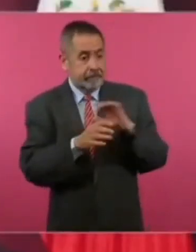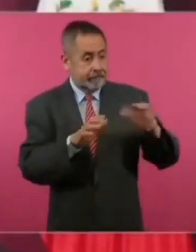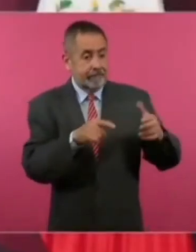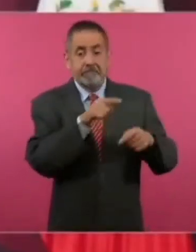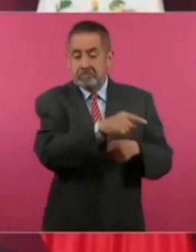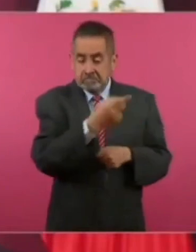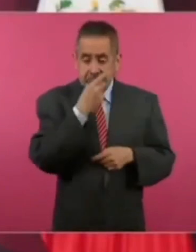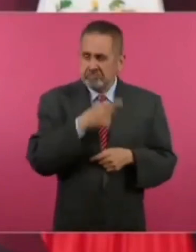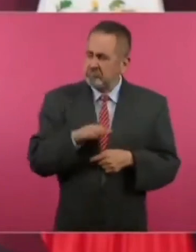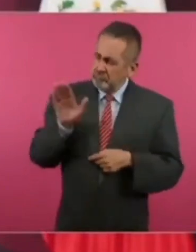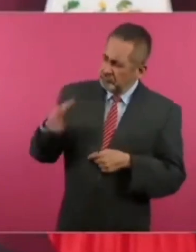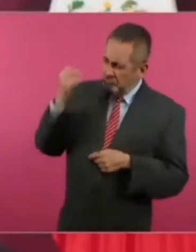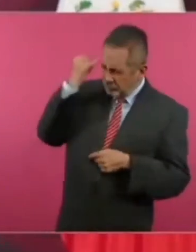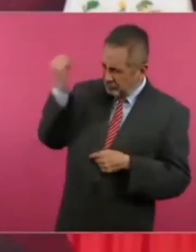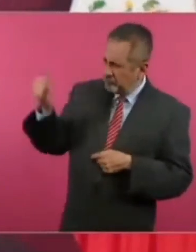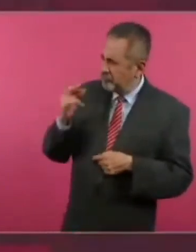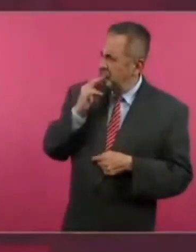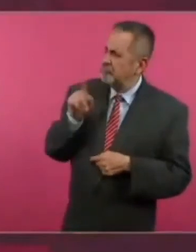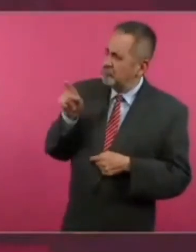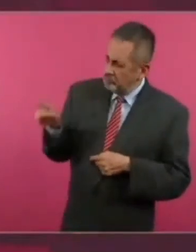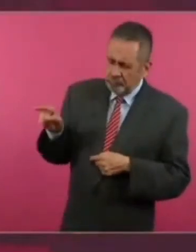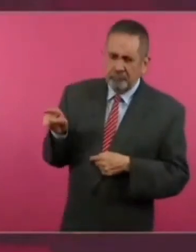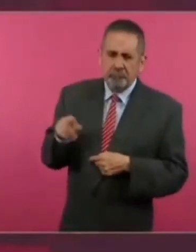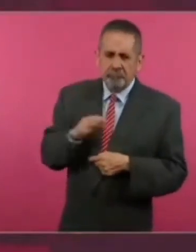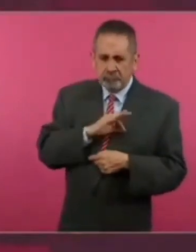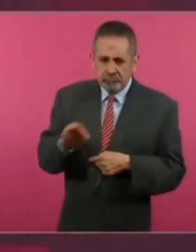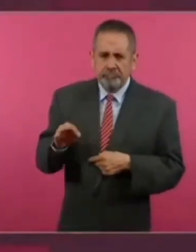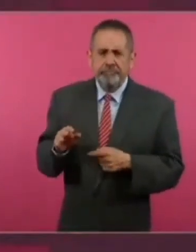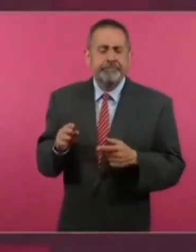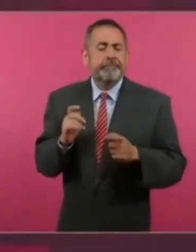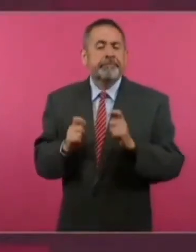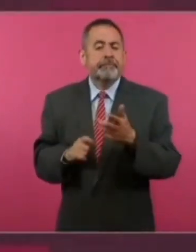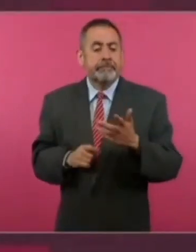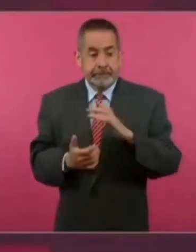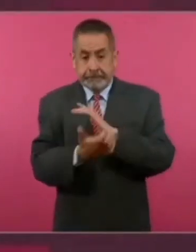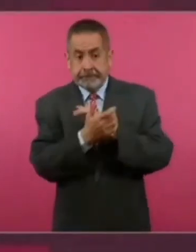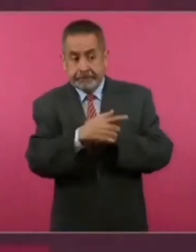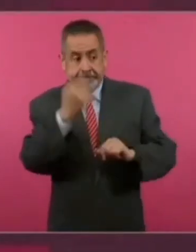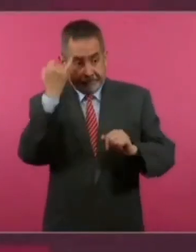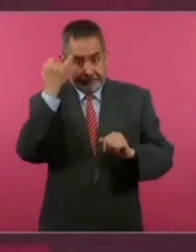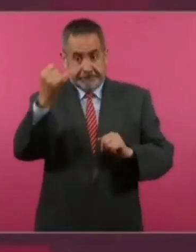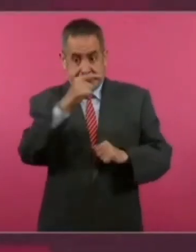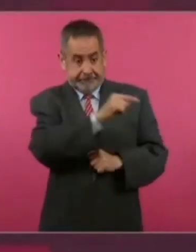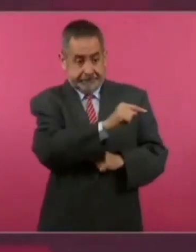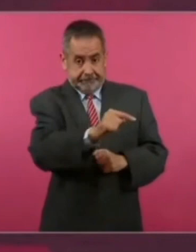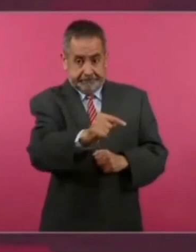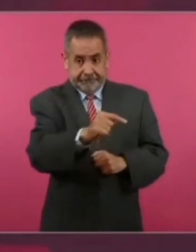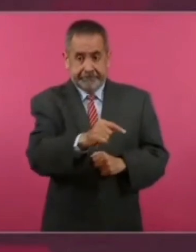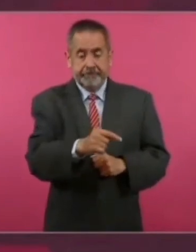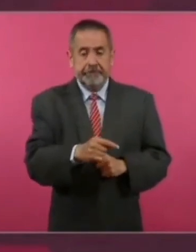de las cúpulas empresariales